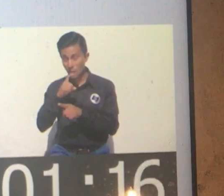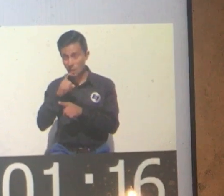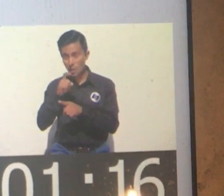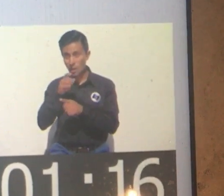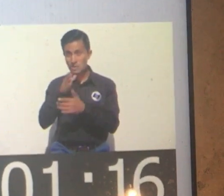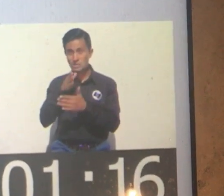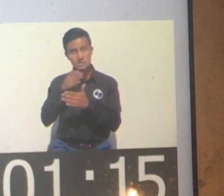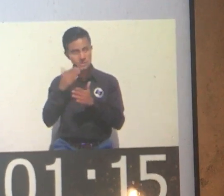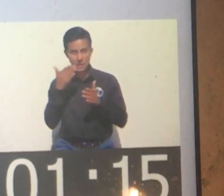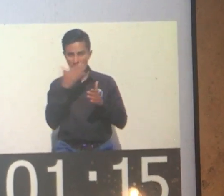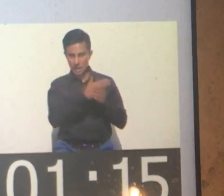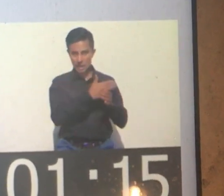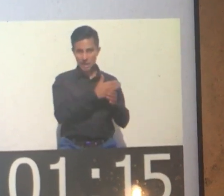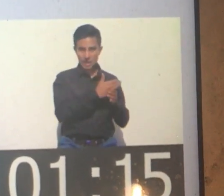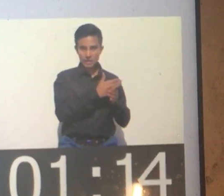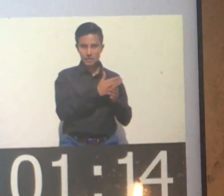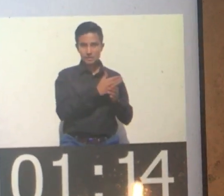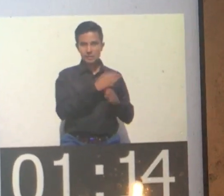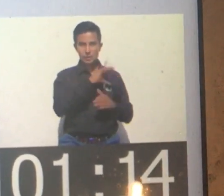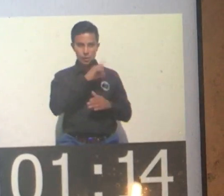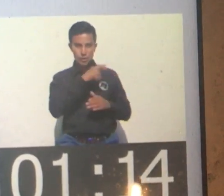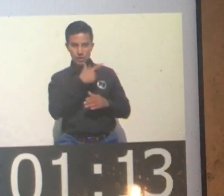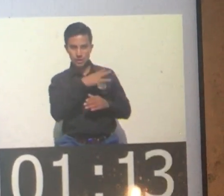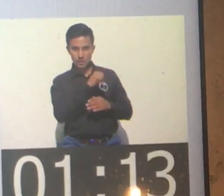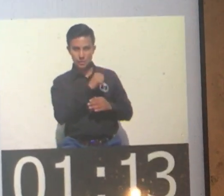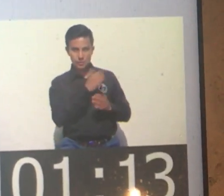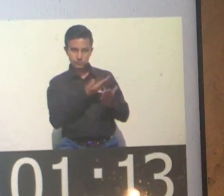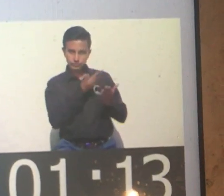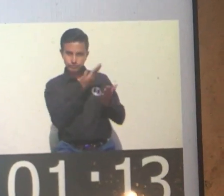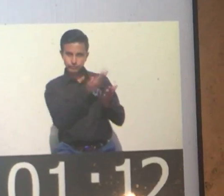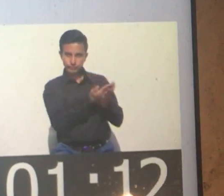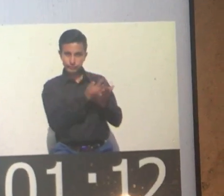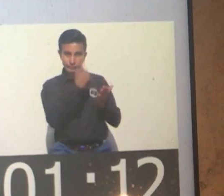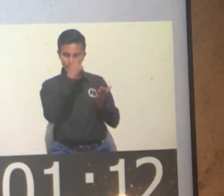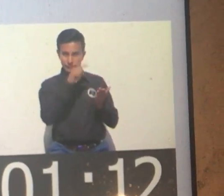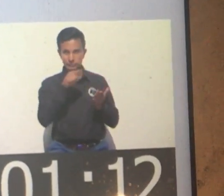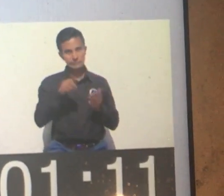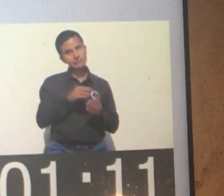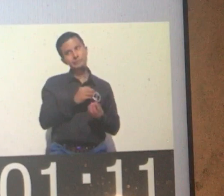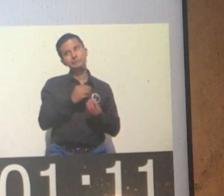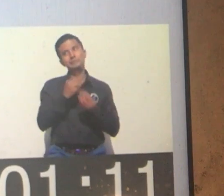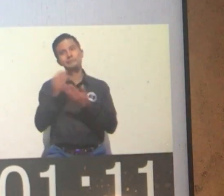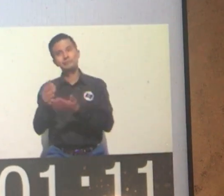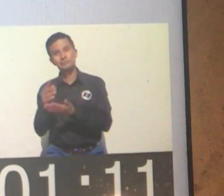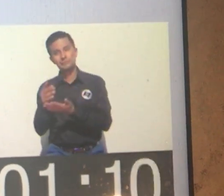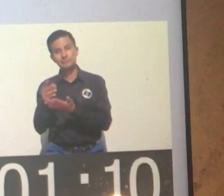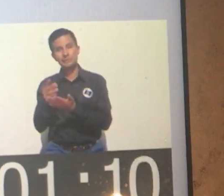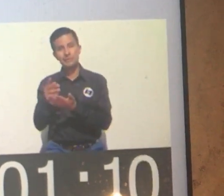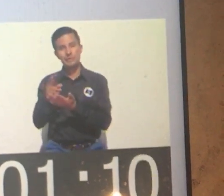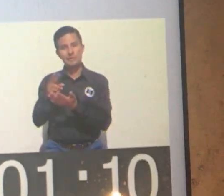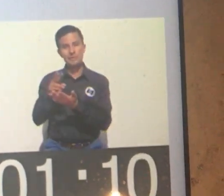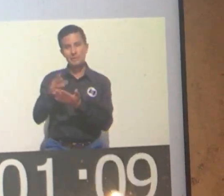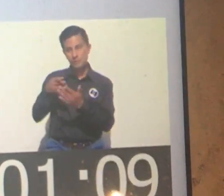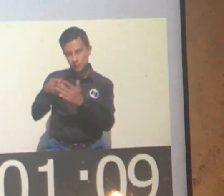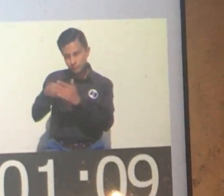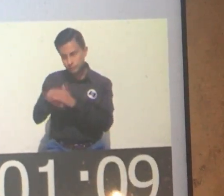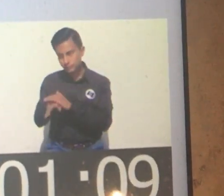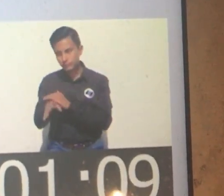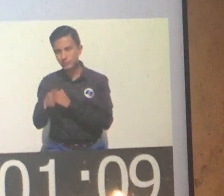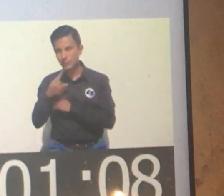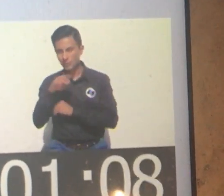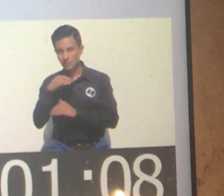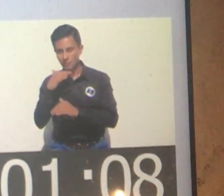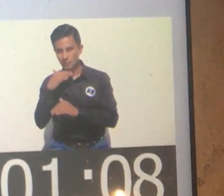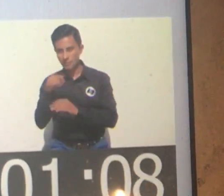conagua a bajar el recurso porque vamos a poner el drenaje y de ahí de drenaje vamos a hacer vamos a